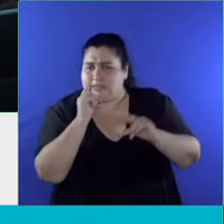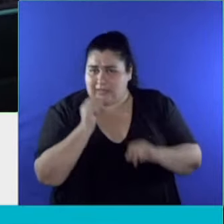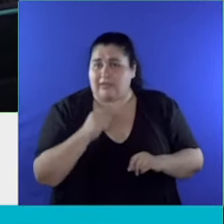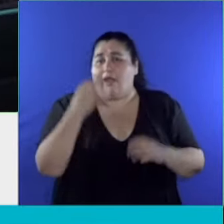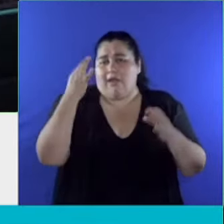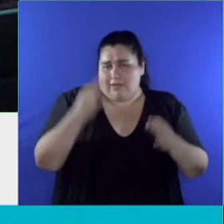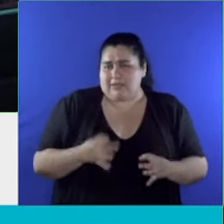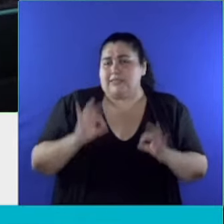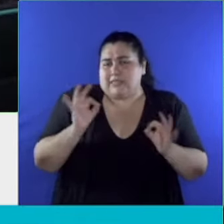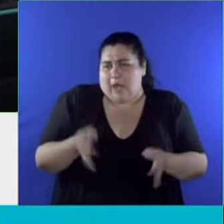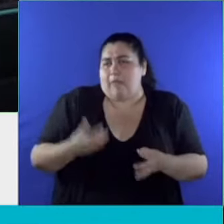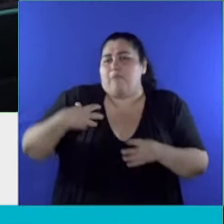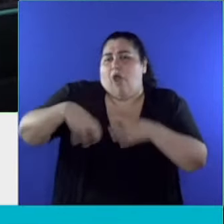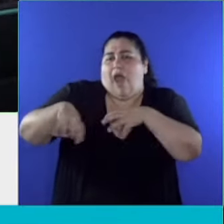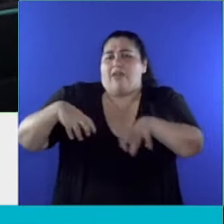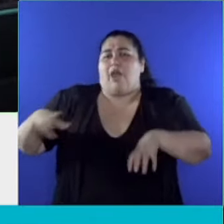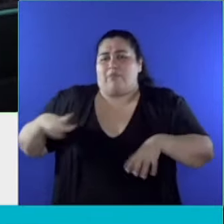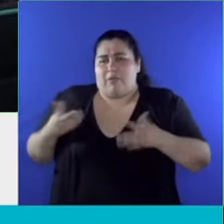son